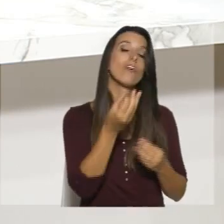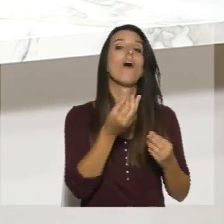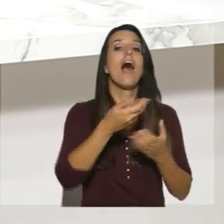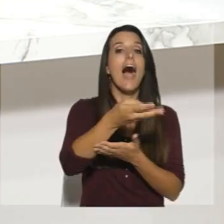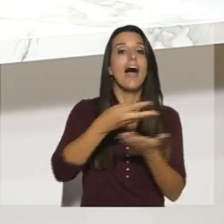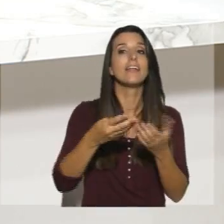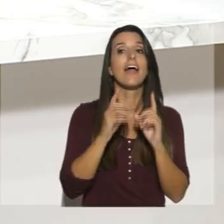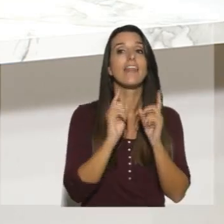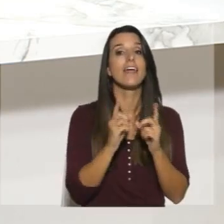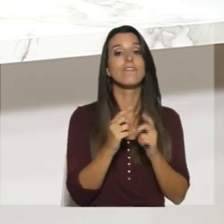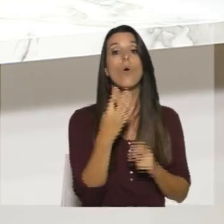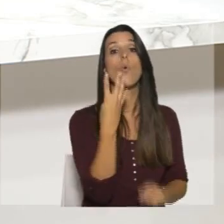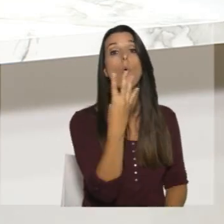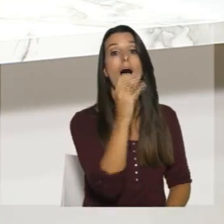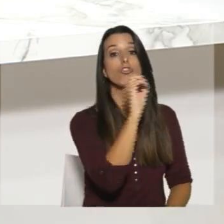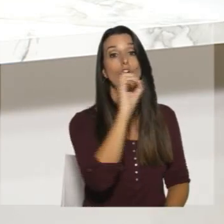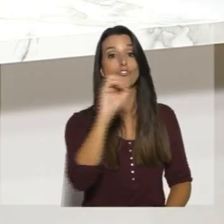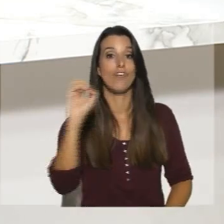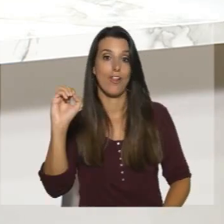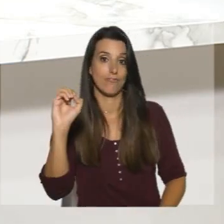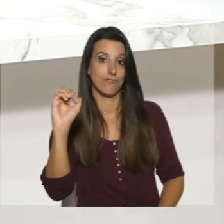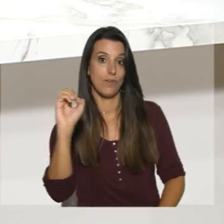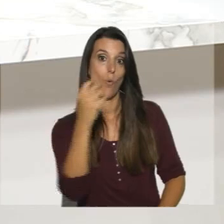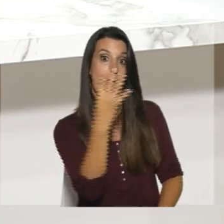tiene que ser 4 ceros. Ahí está.